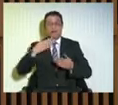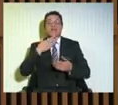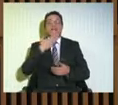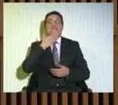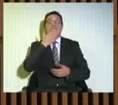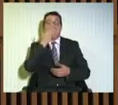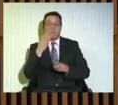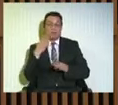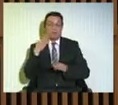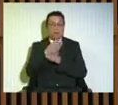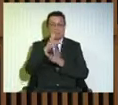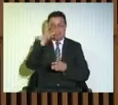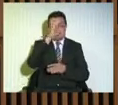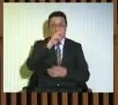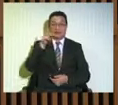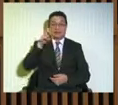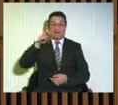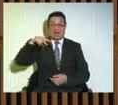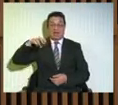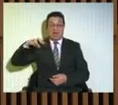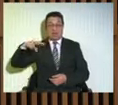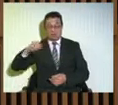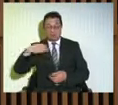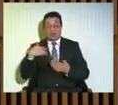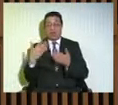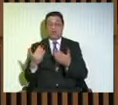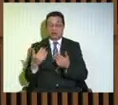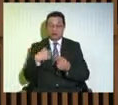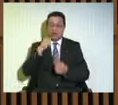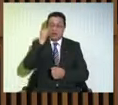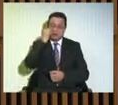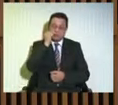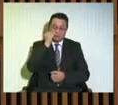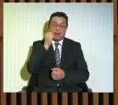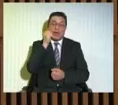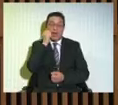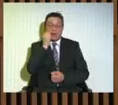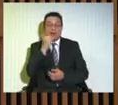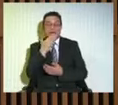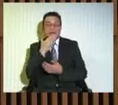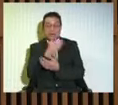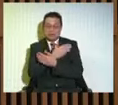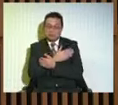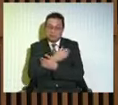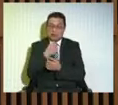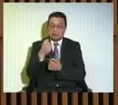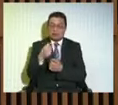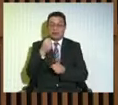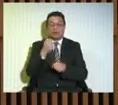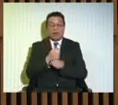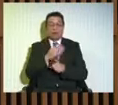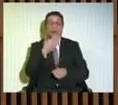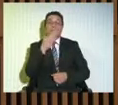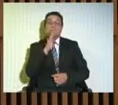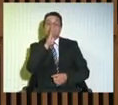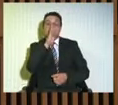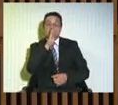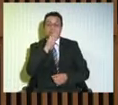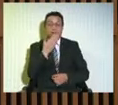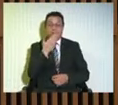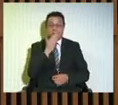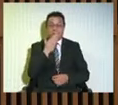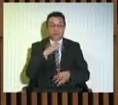vamos a tener niños del SENAME que requieren contención emocional, trabajando con perros especializados para hacer